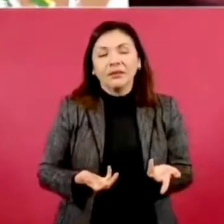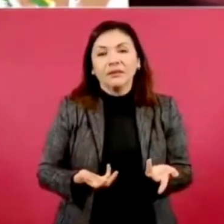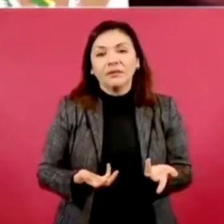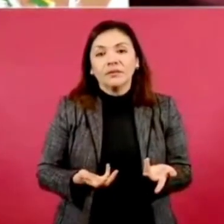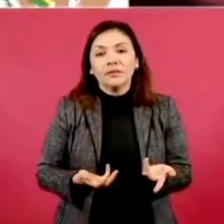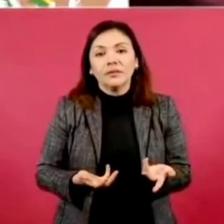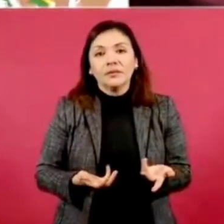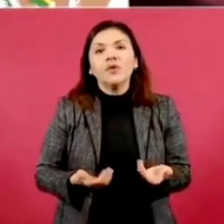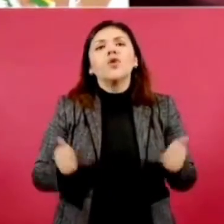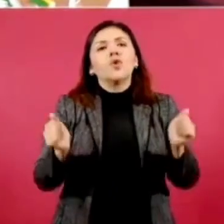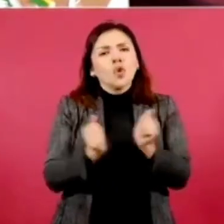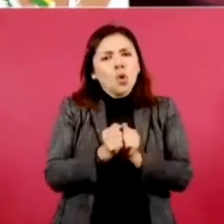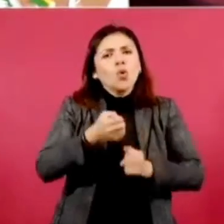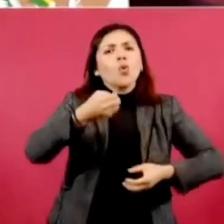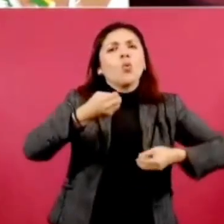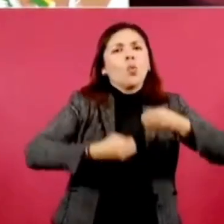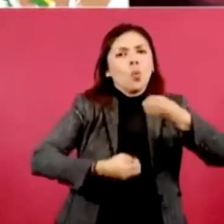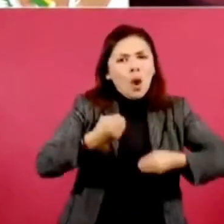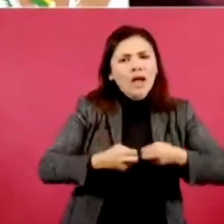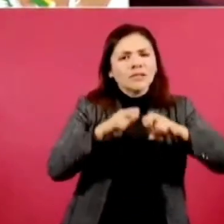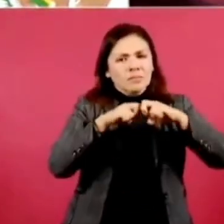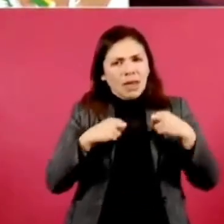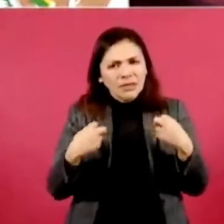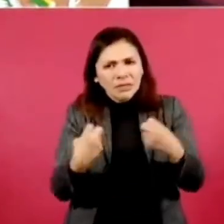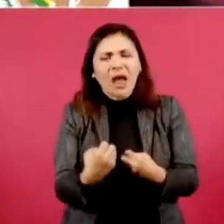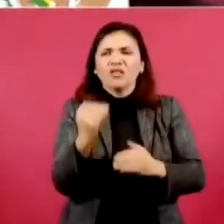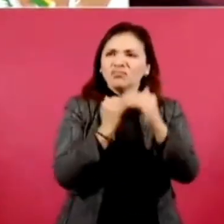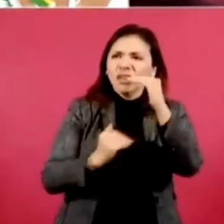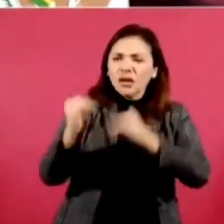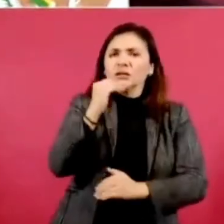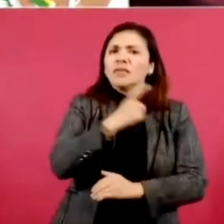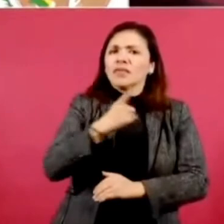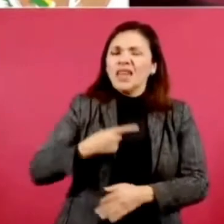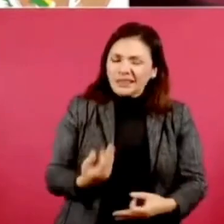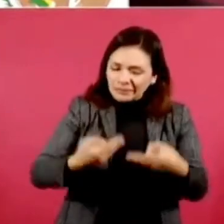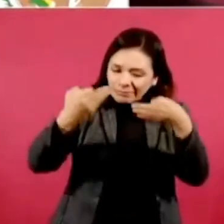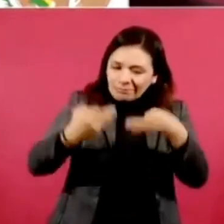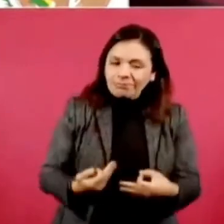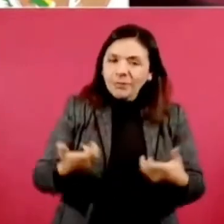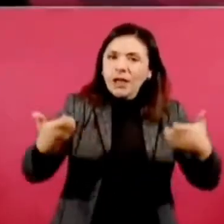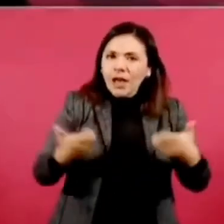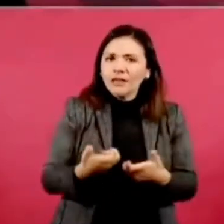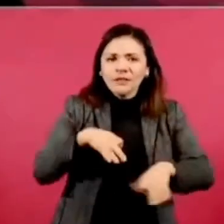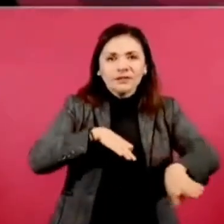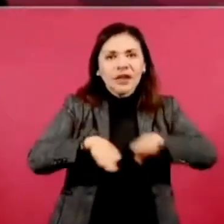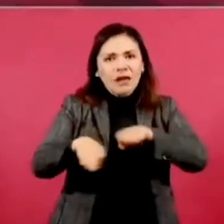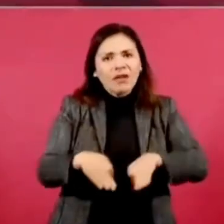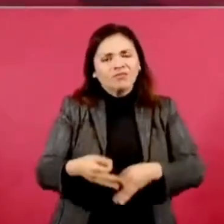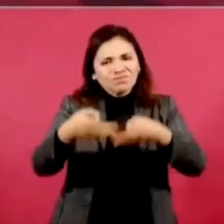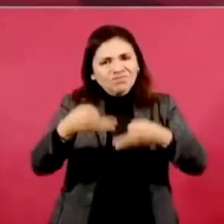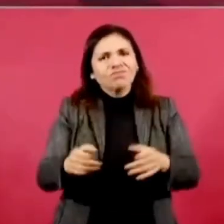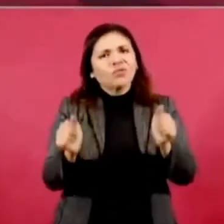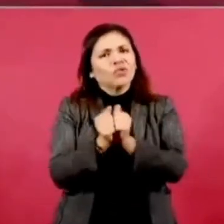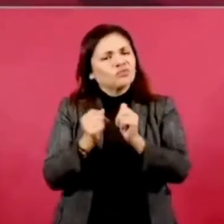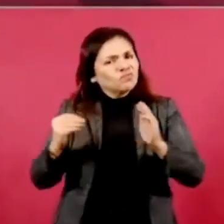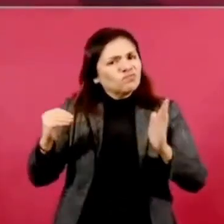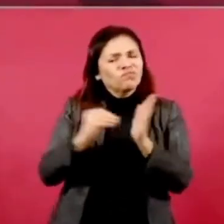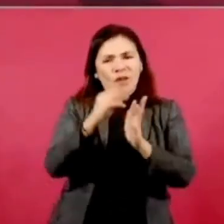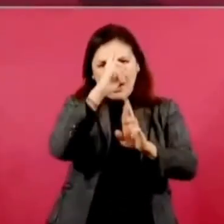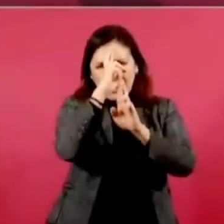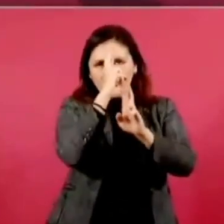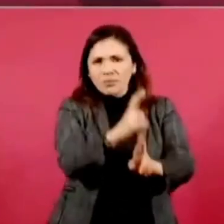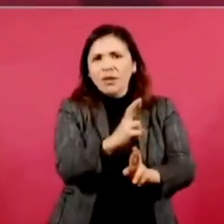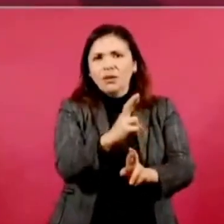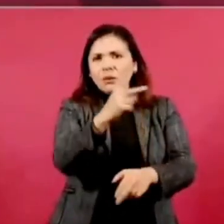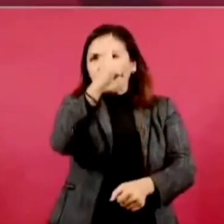donde jueces, magistrados, ministros actúen con rectitud y que apliquen la máxima de que